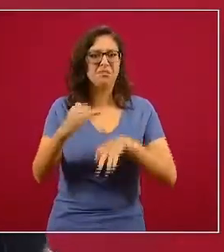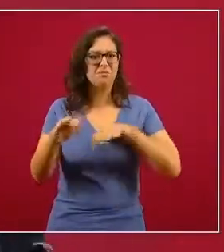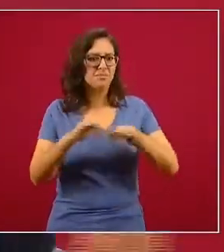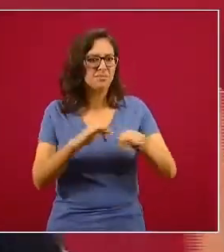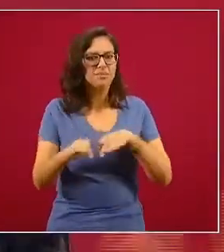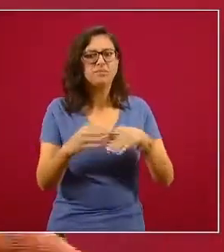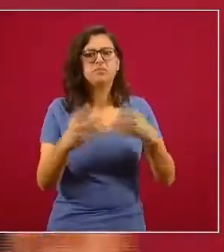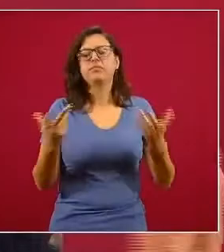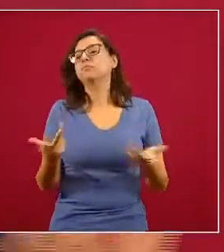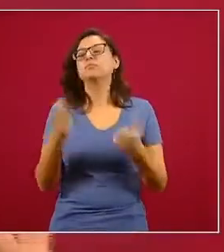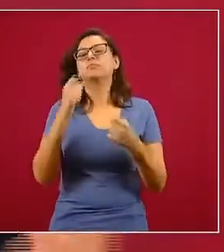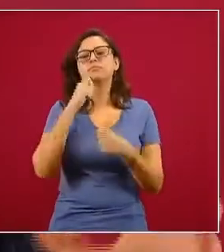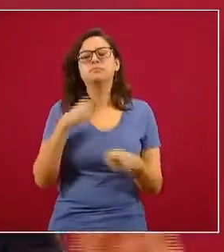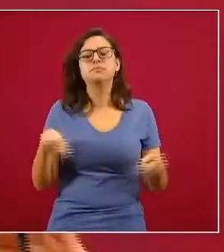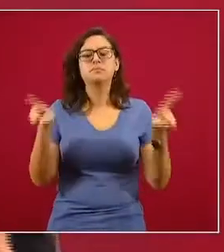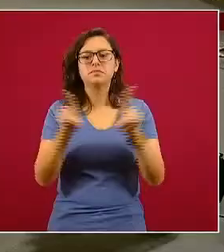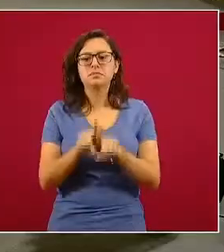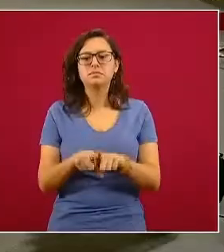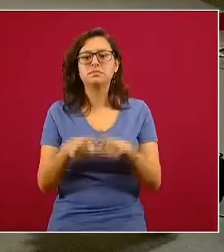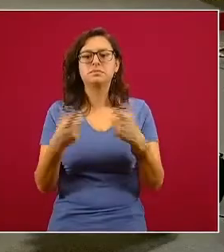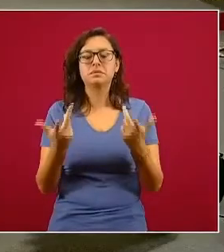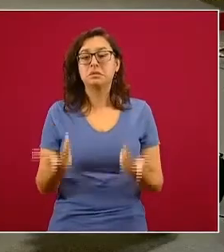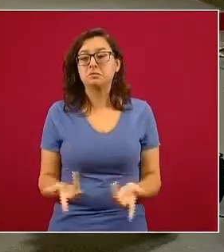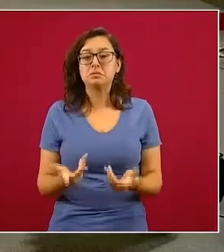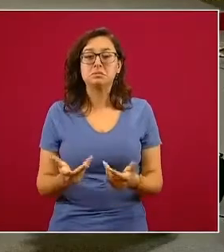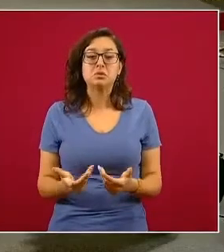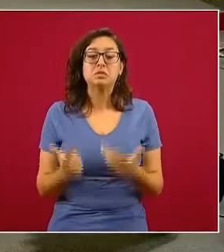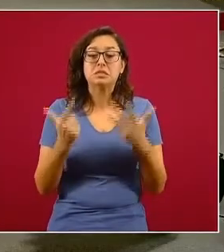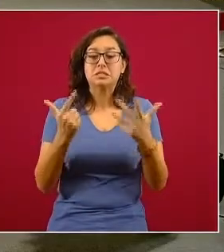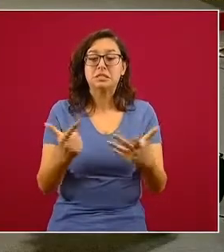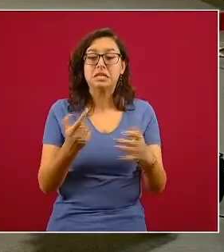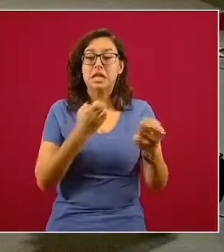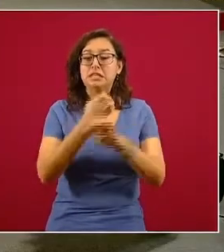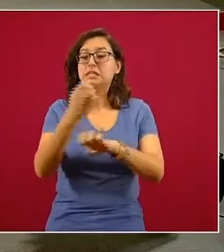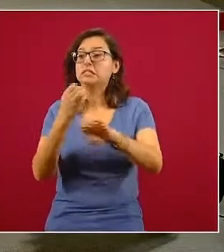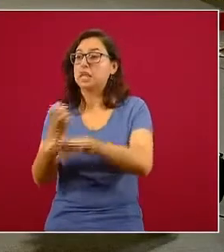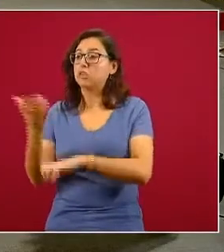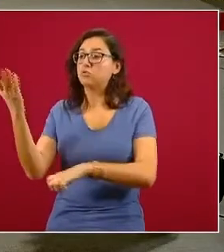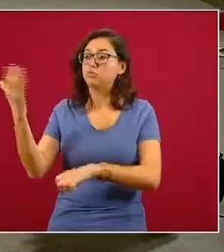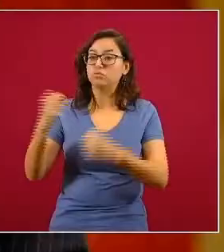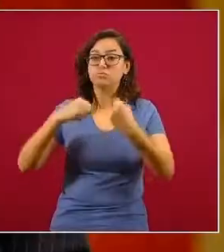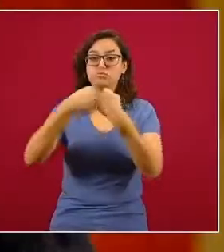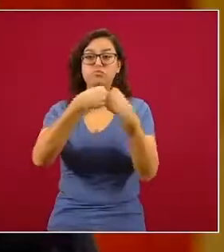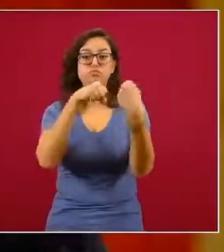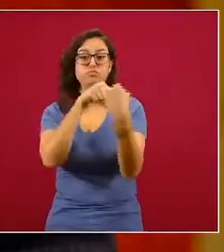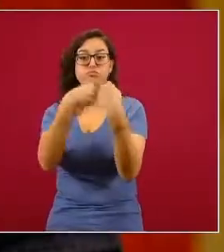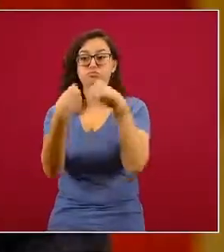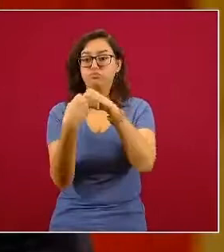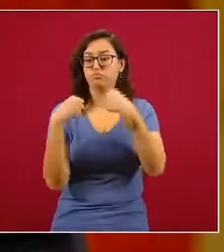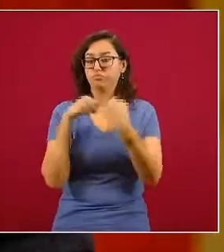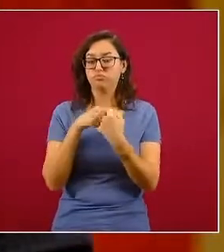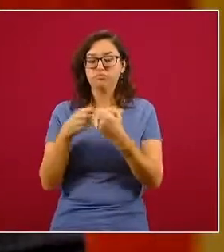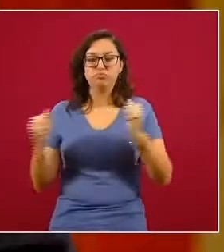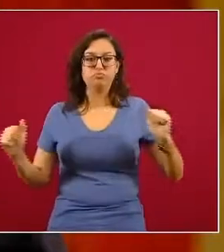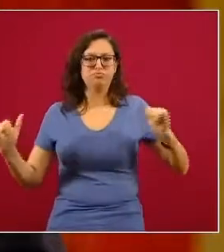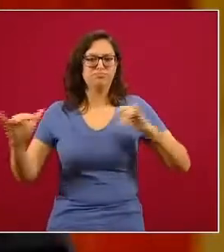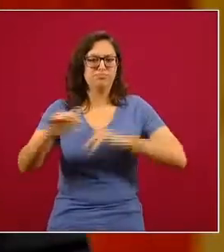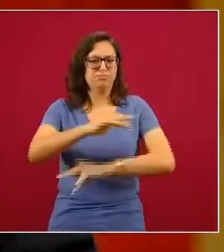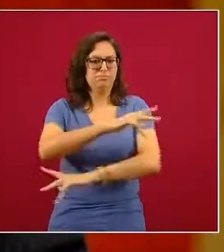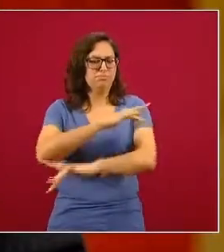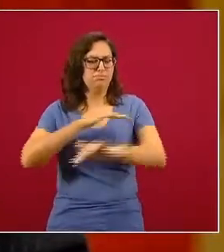importantísimo, confluyen poblaciones de al menos 7 estados de la megalópolis, tiene una enorme densidad